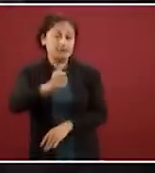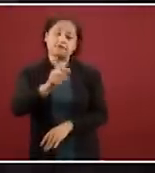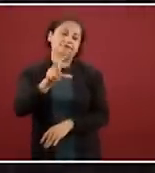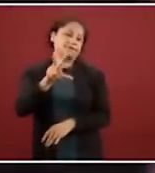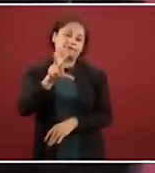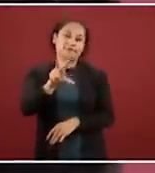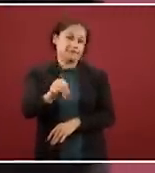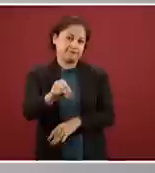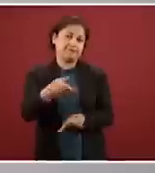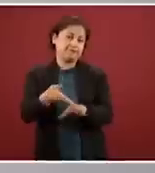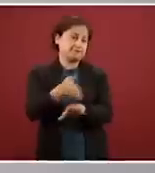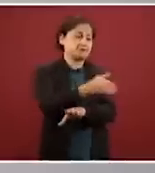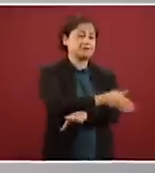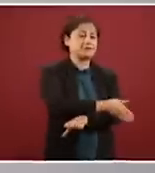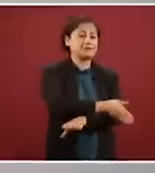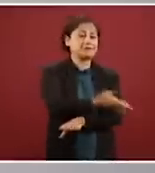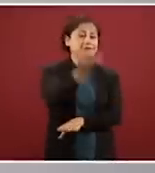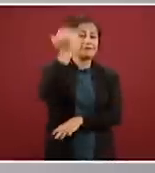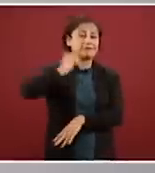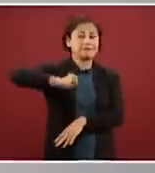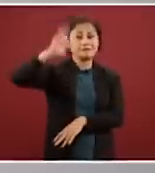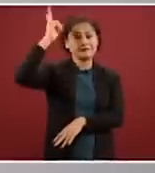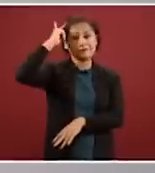el maiceo porfirista.